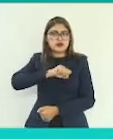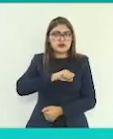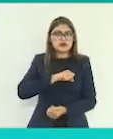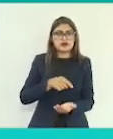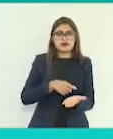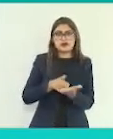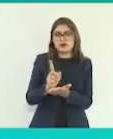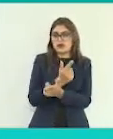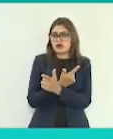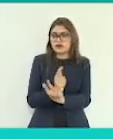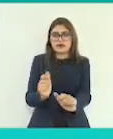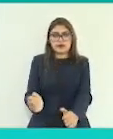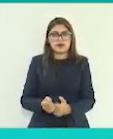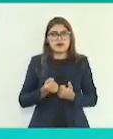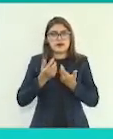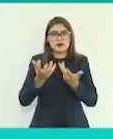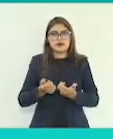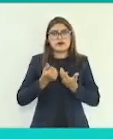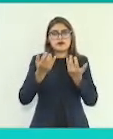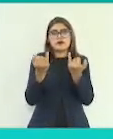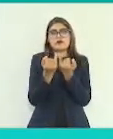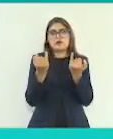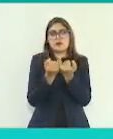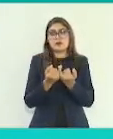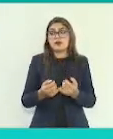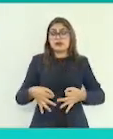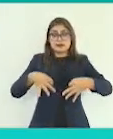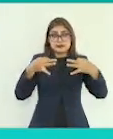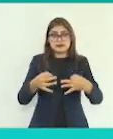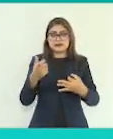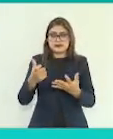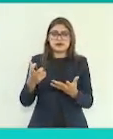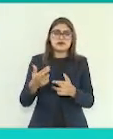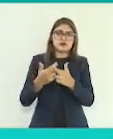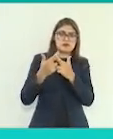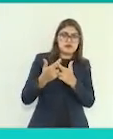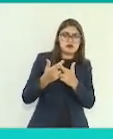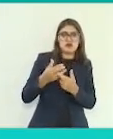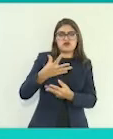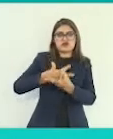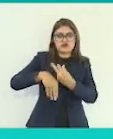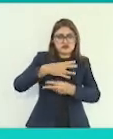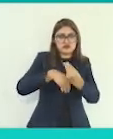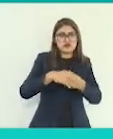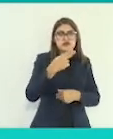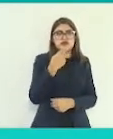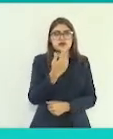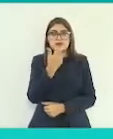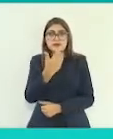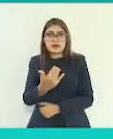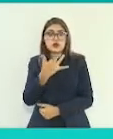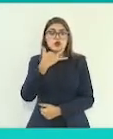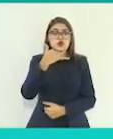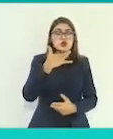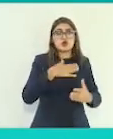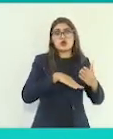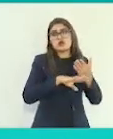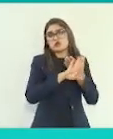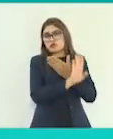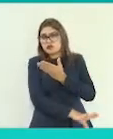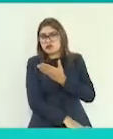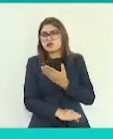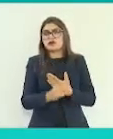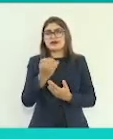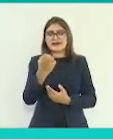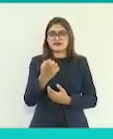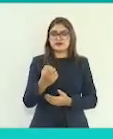de expresión, el correcto uso de los recursos públicos y el combate a la corrupción, tiene que pasar por empoderar a la sociedad